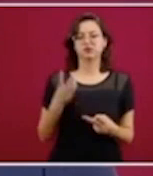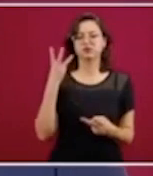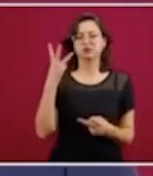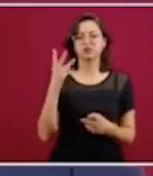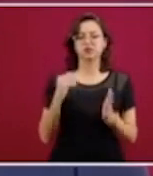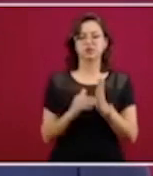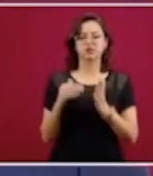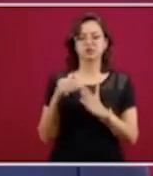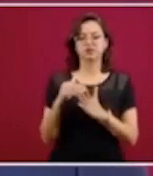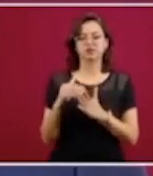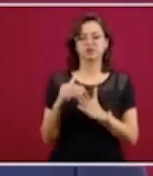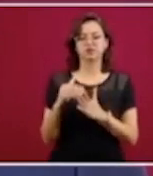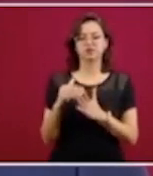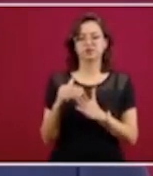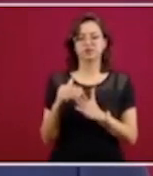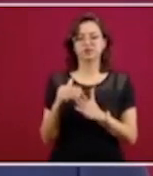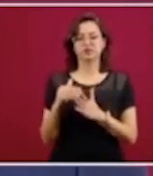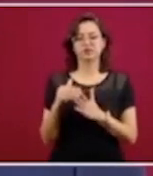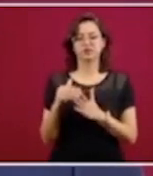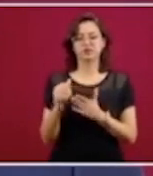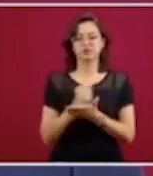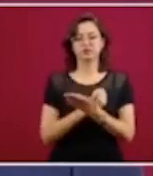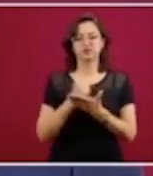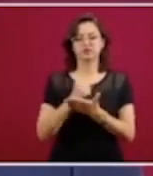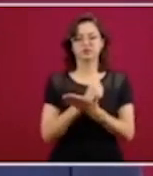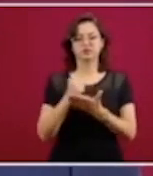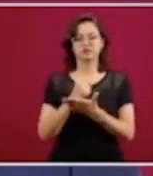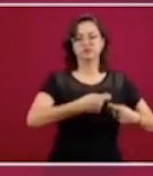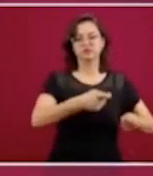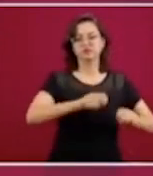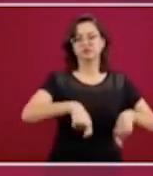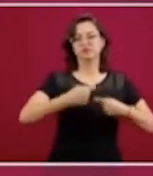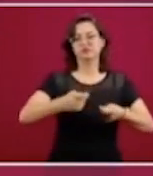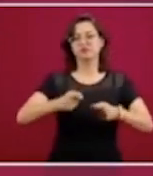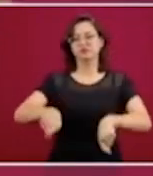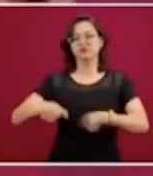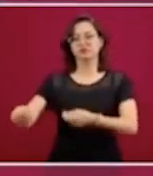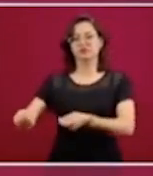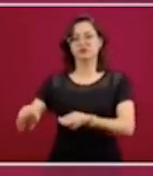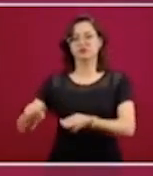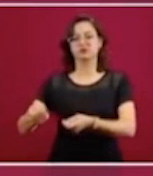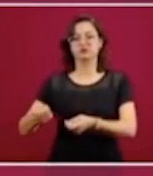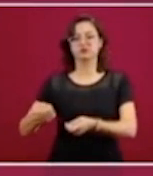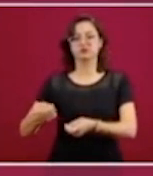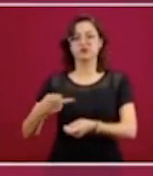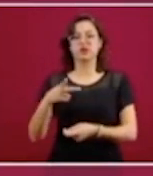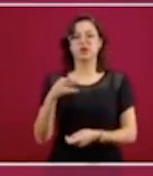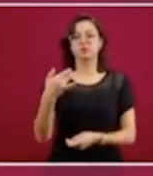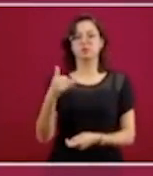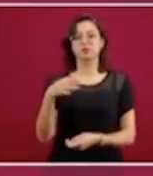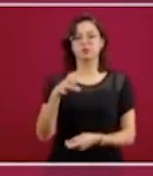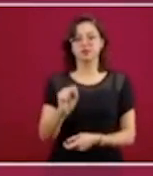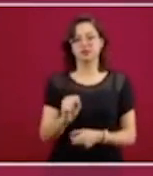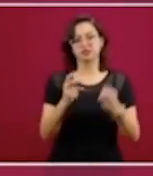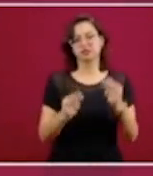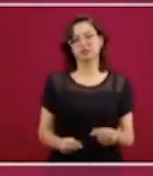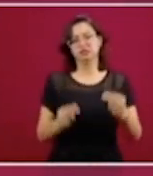3 millones de créditos para pequeños